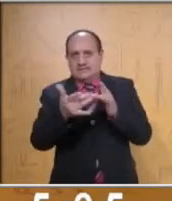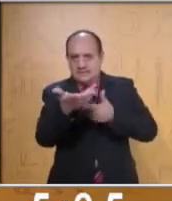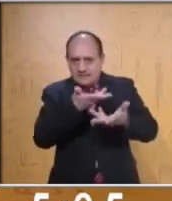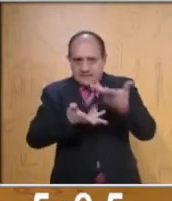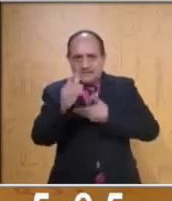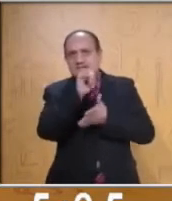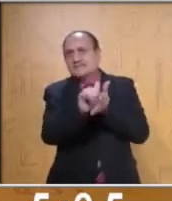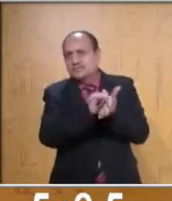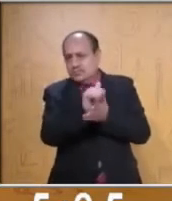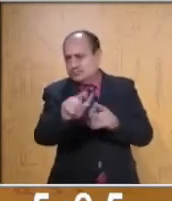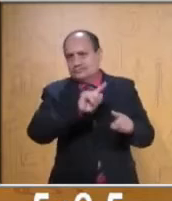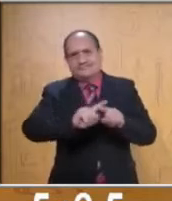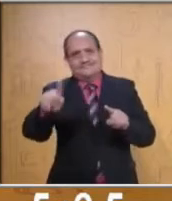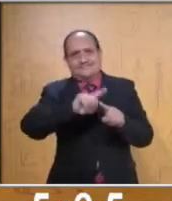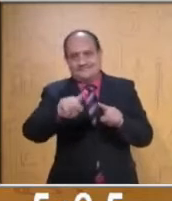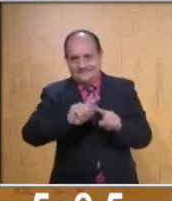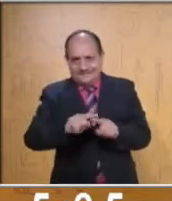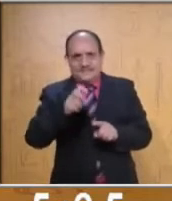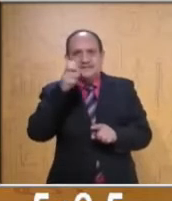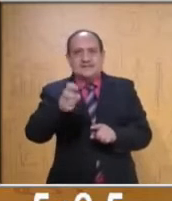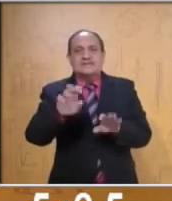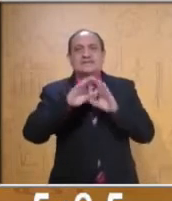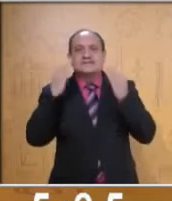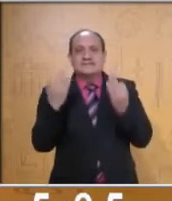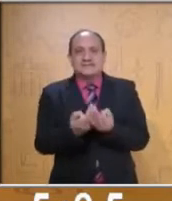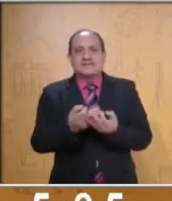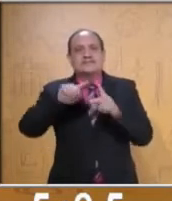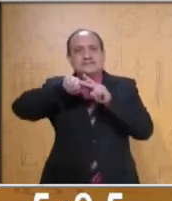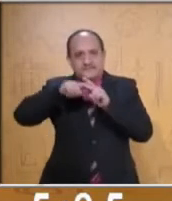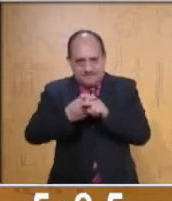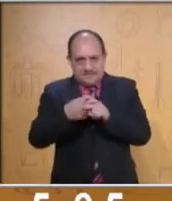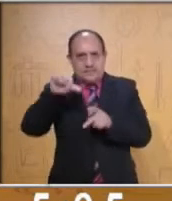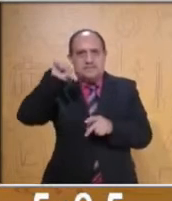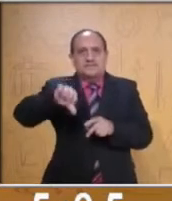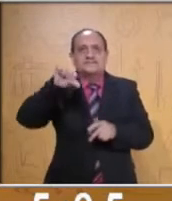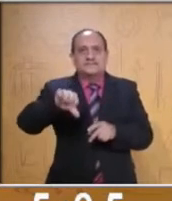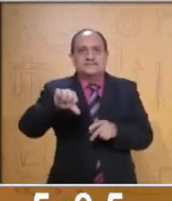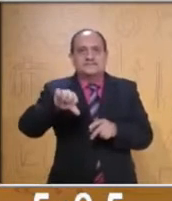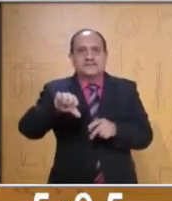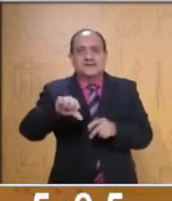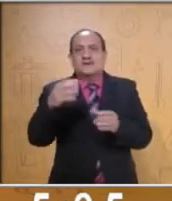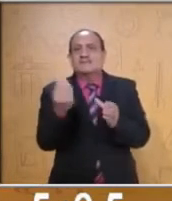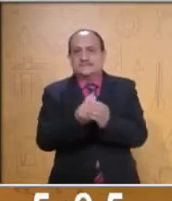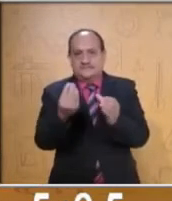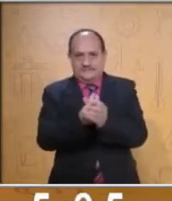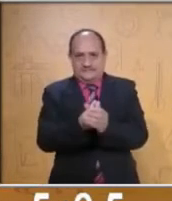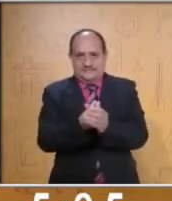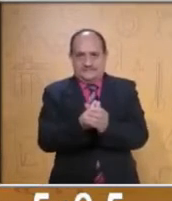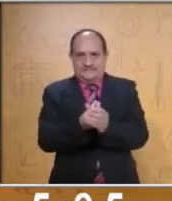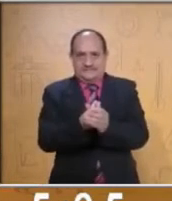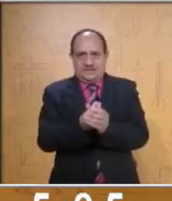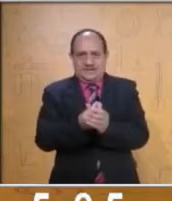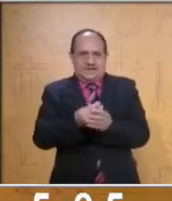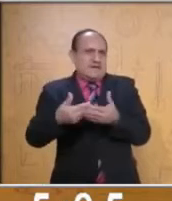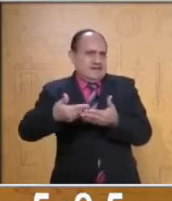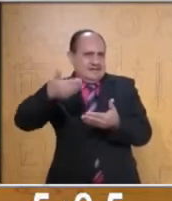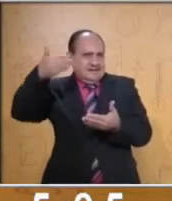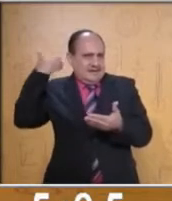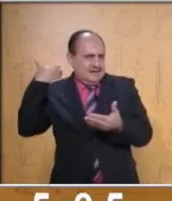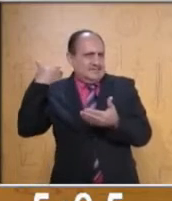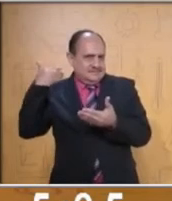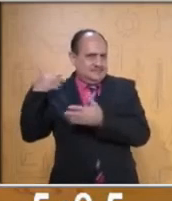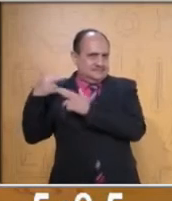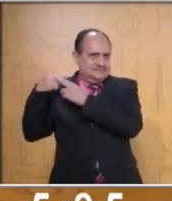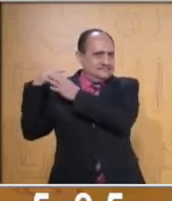YouTube, etcétera. Entonces, de esa manera vamos a dar inicio el día de hoy con nuestra clase que dejamos pendiente